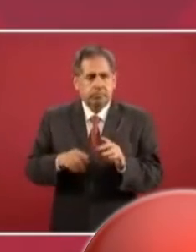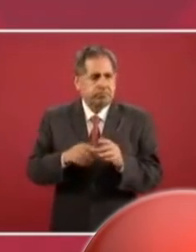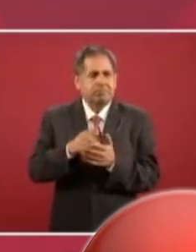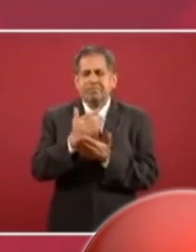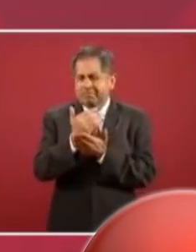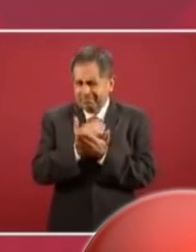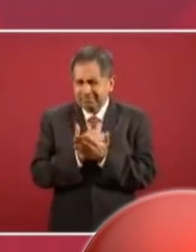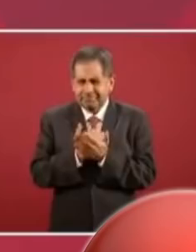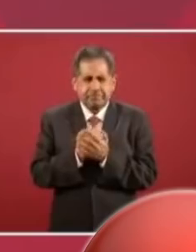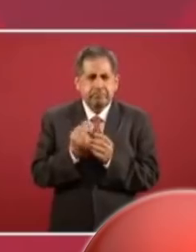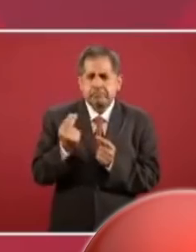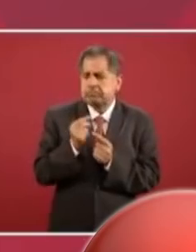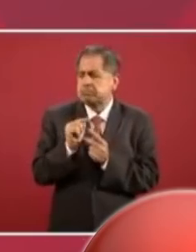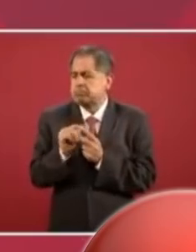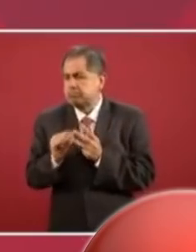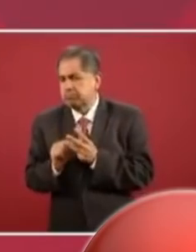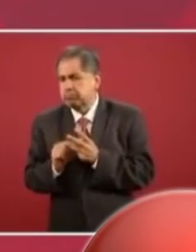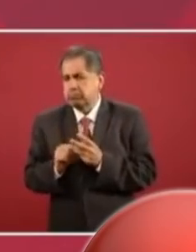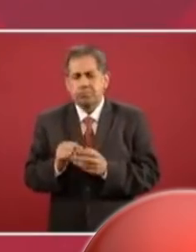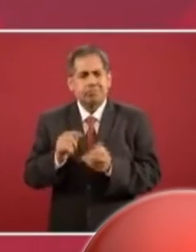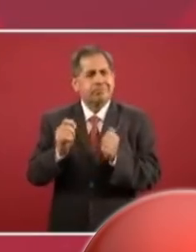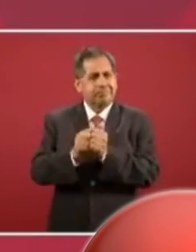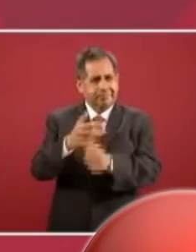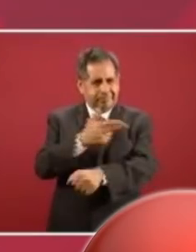indispensables. Cuando hay honestidad,